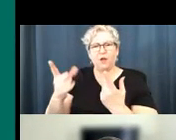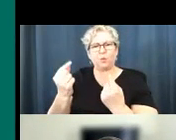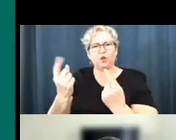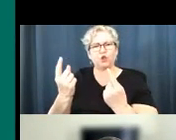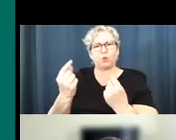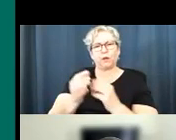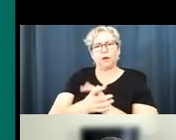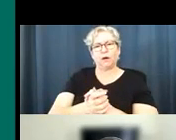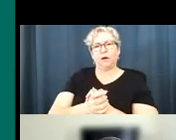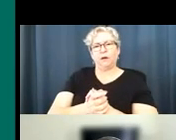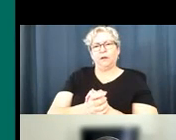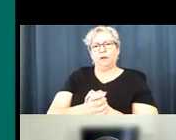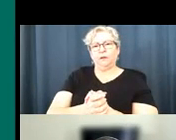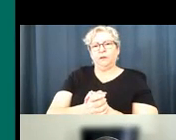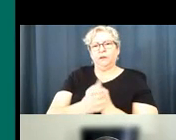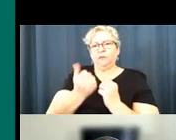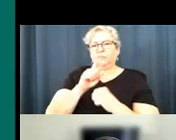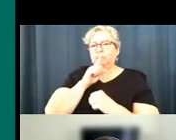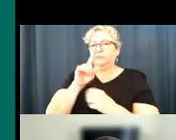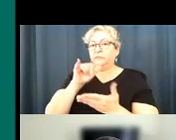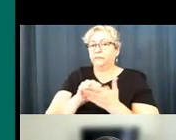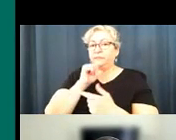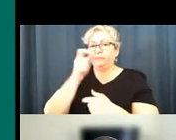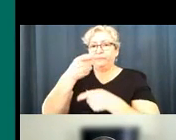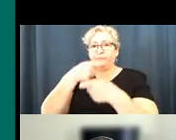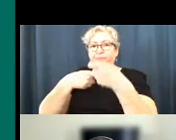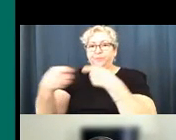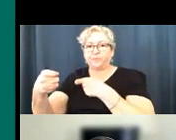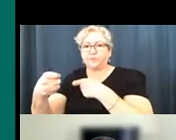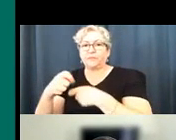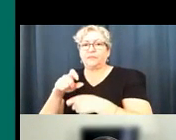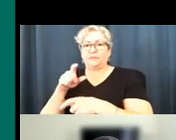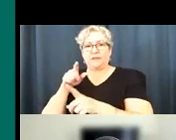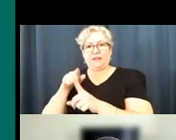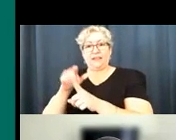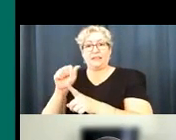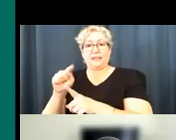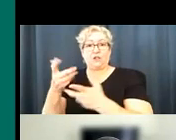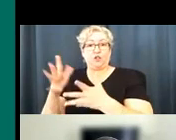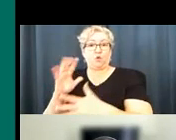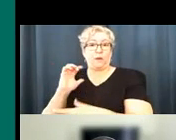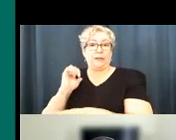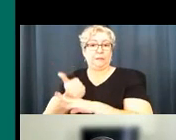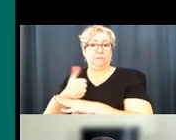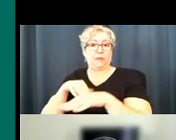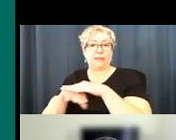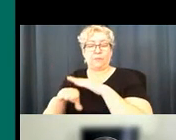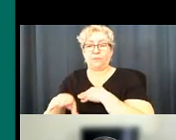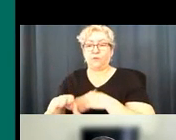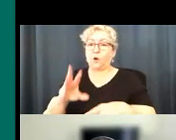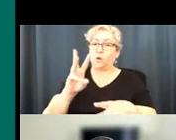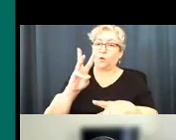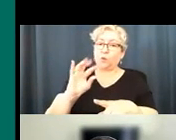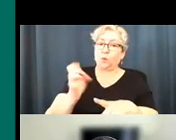lo que está haciendo, lo que eso está haciendo, y asegurarse de que eso no está reemplazando un sitio accesible. Si el widget como